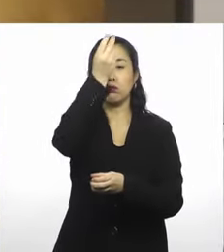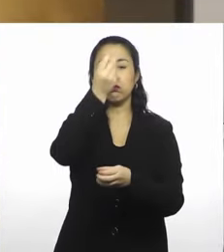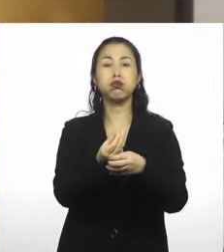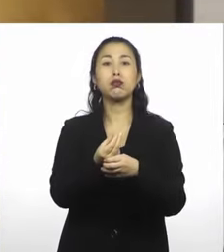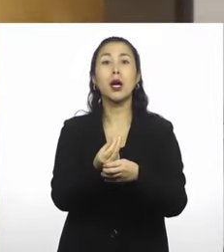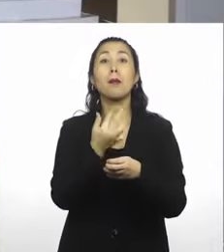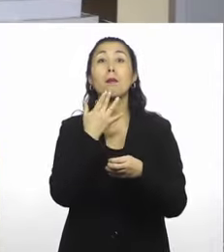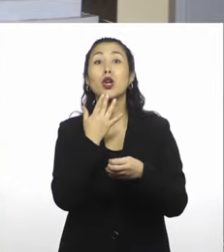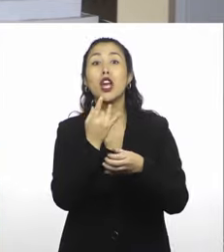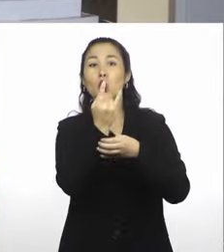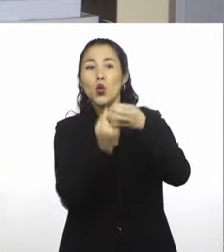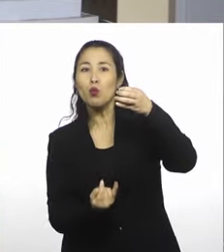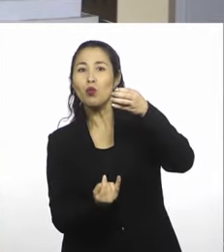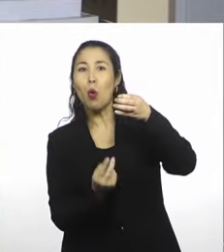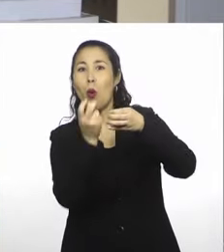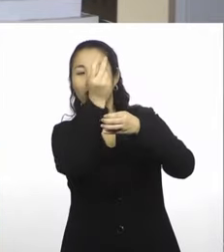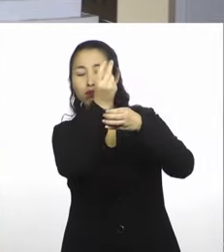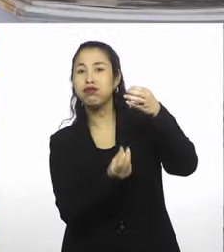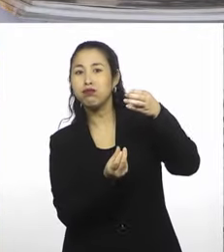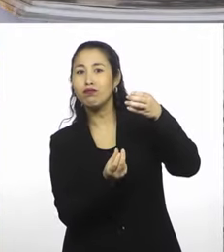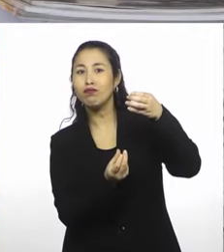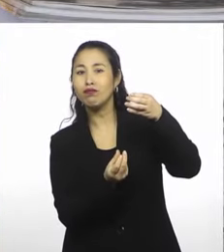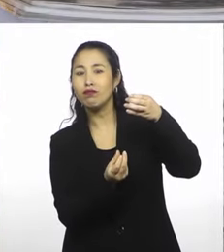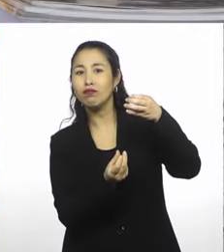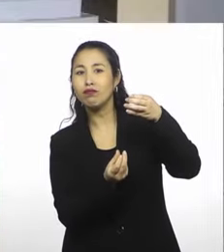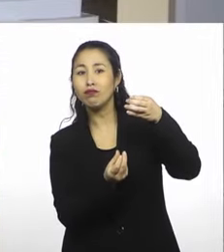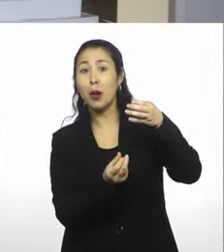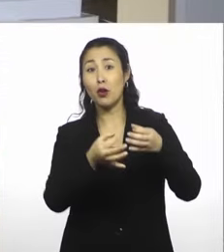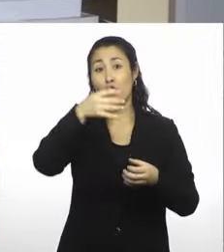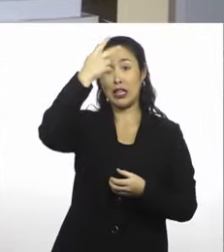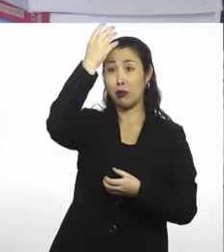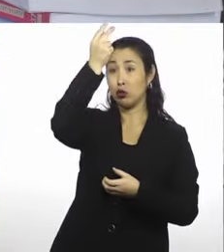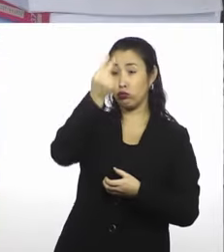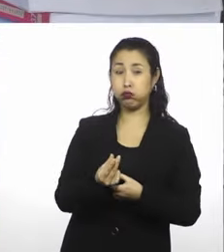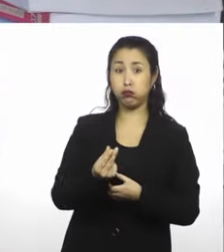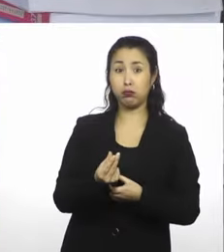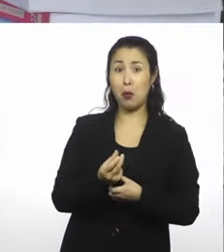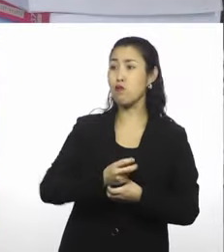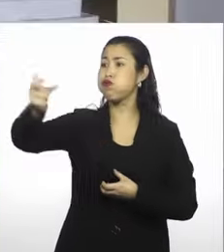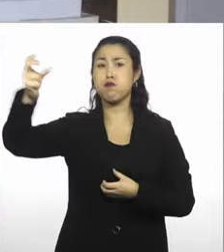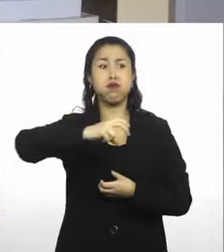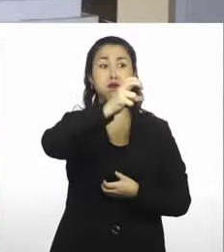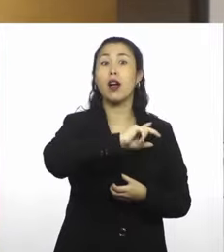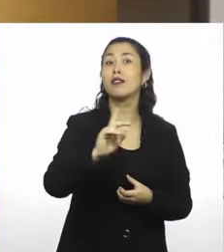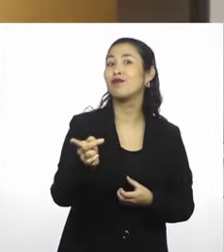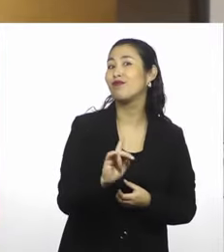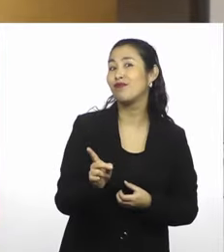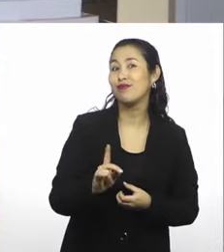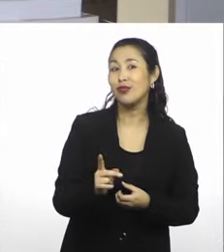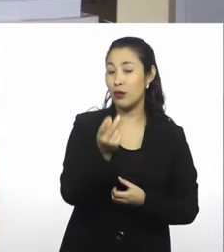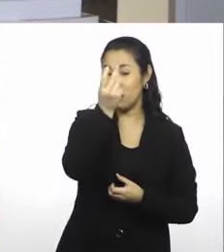gravedad hizo su efecto y la dejó caer verticalmente. Pero no salió disparada cuando quitamos el